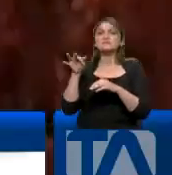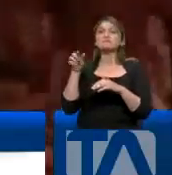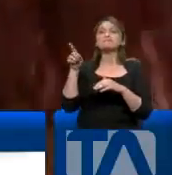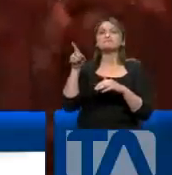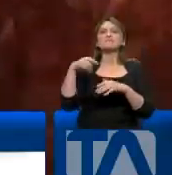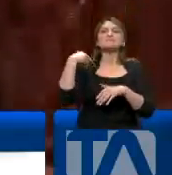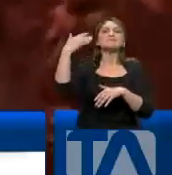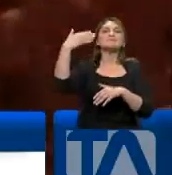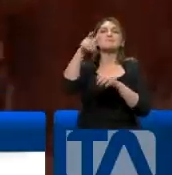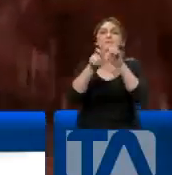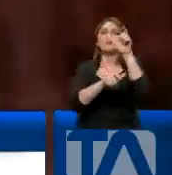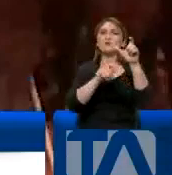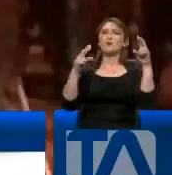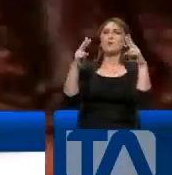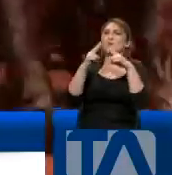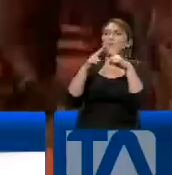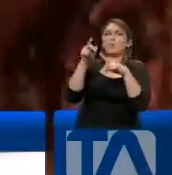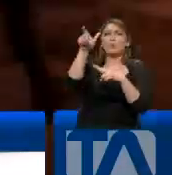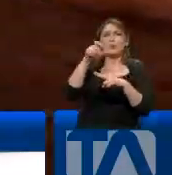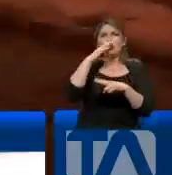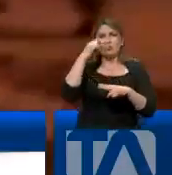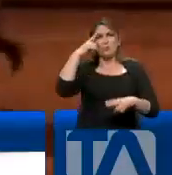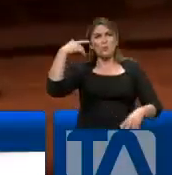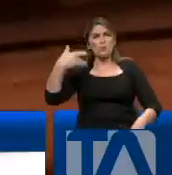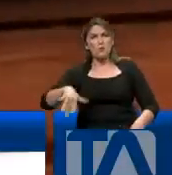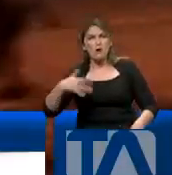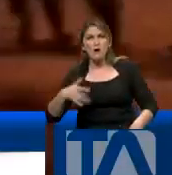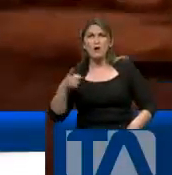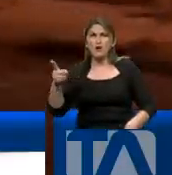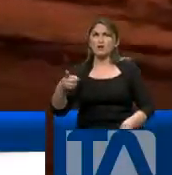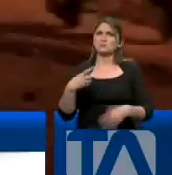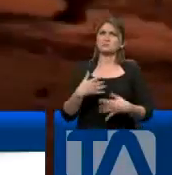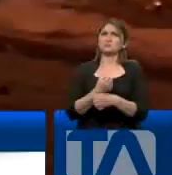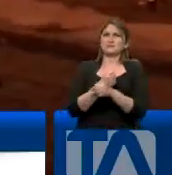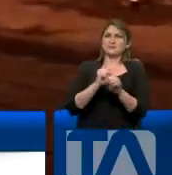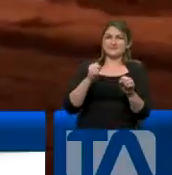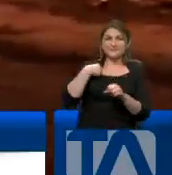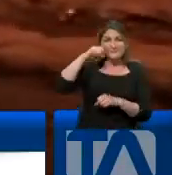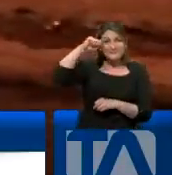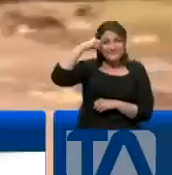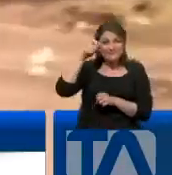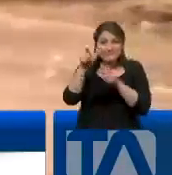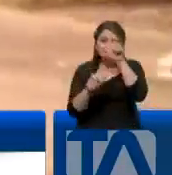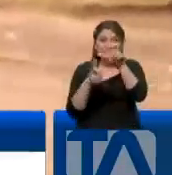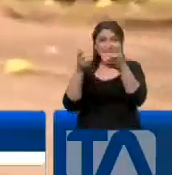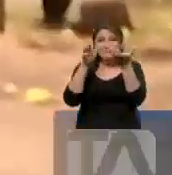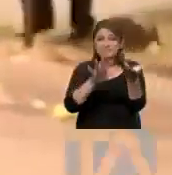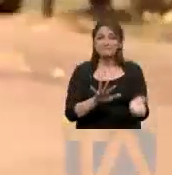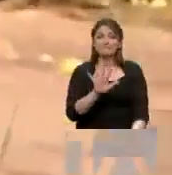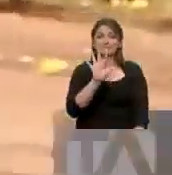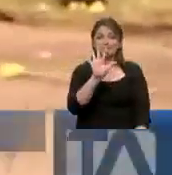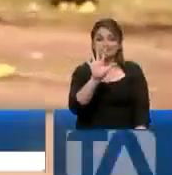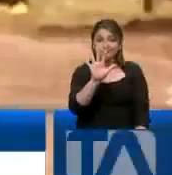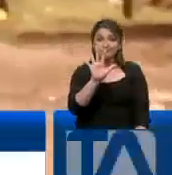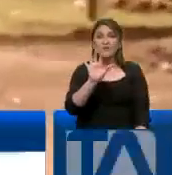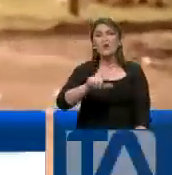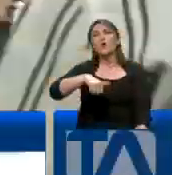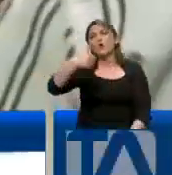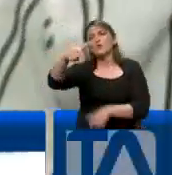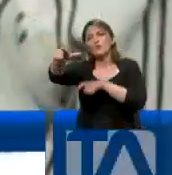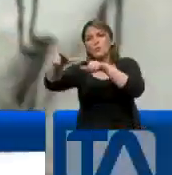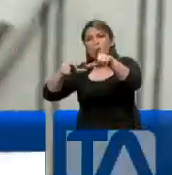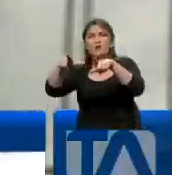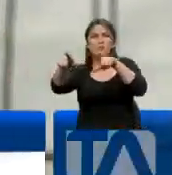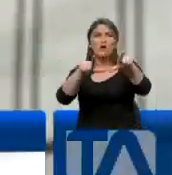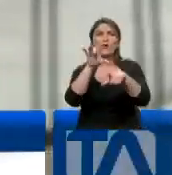30 de septiembre de 2010, una revuelta policial que cobró la vida de 5 personas en Quito, 8 más en el resto del país,